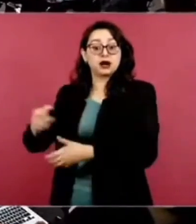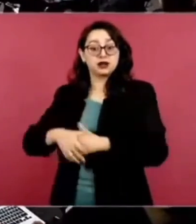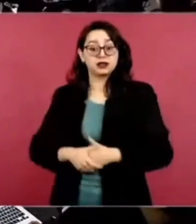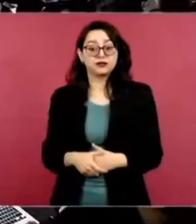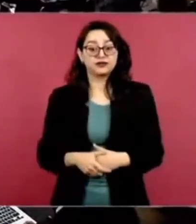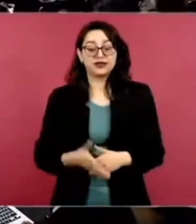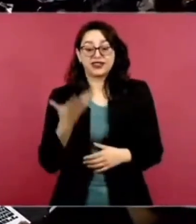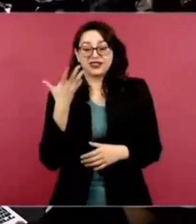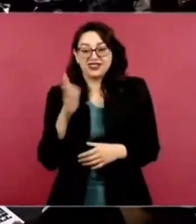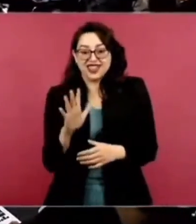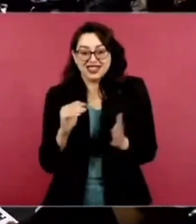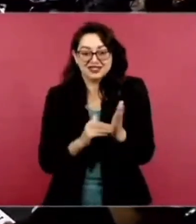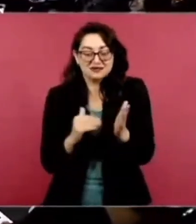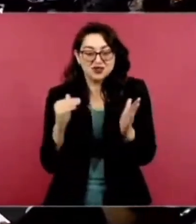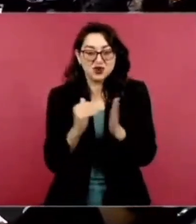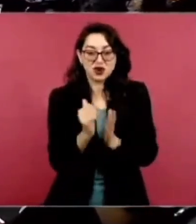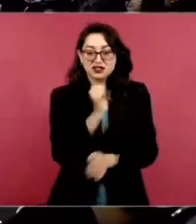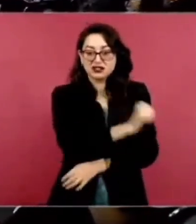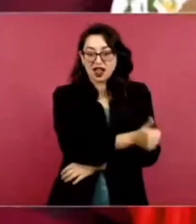10 millones.